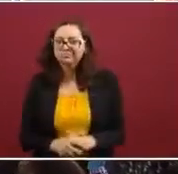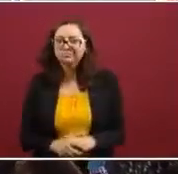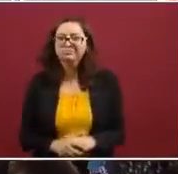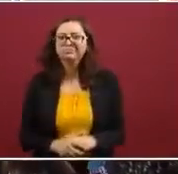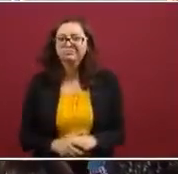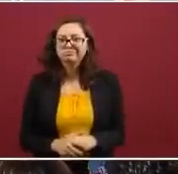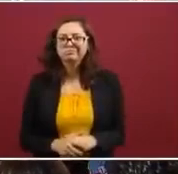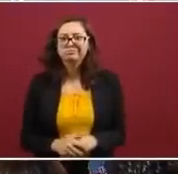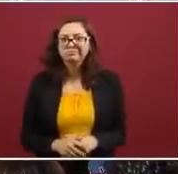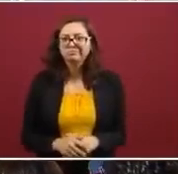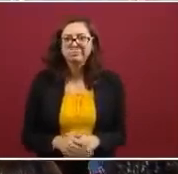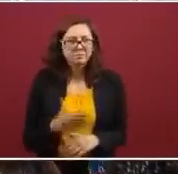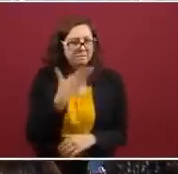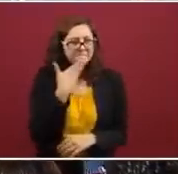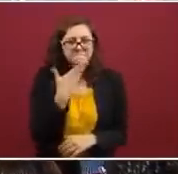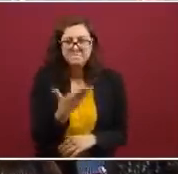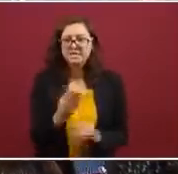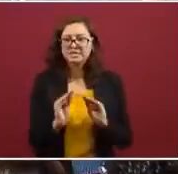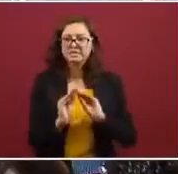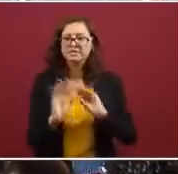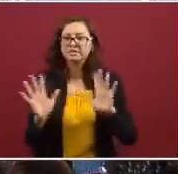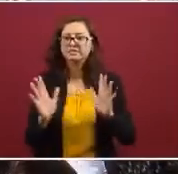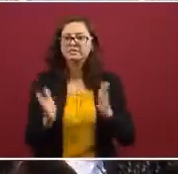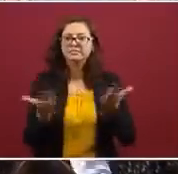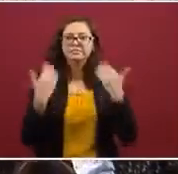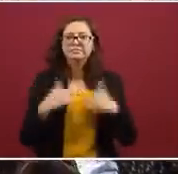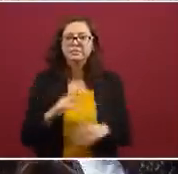Muy claro. Adelante.